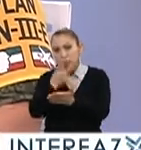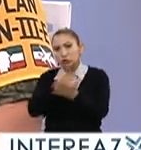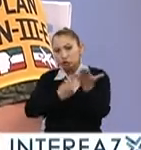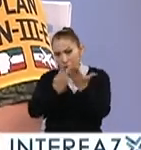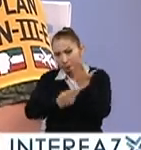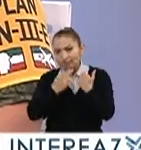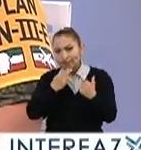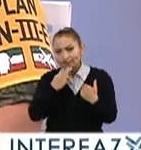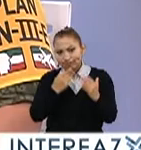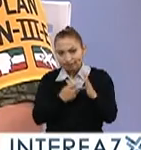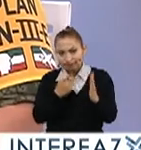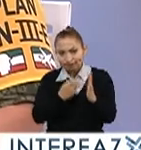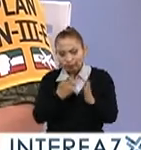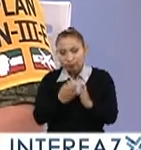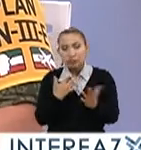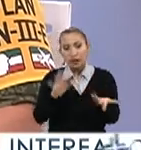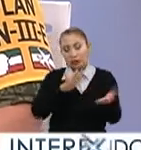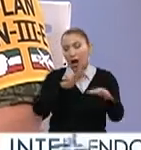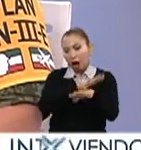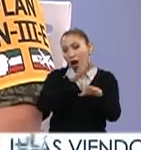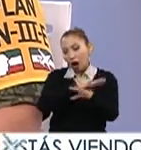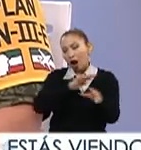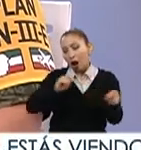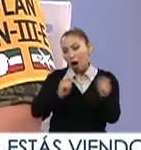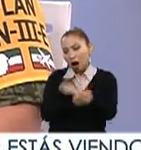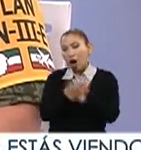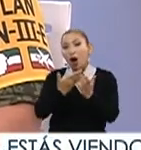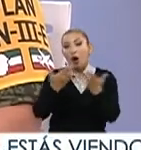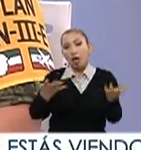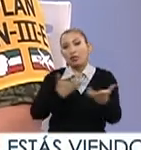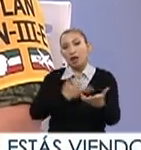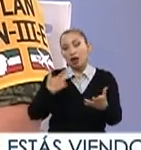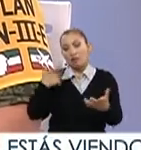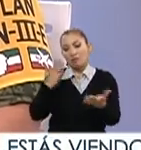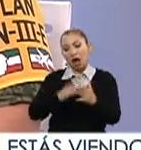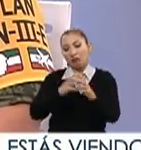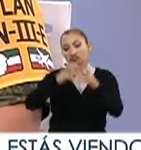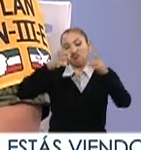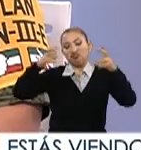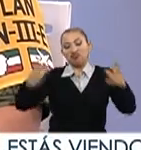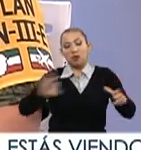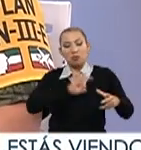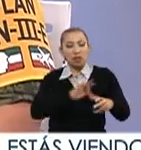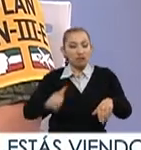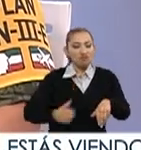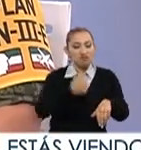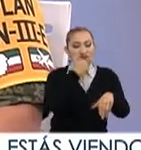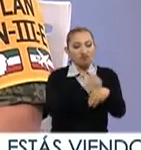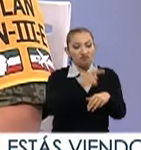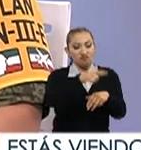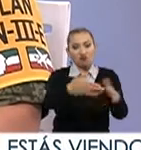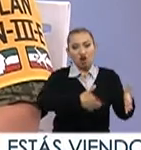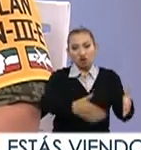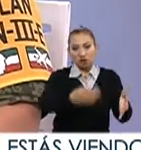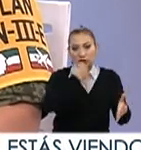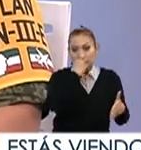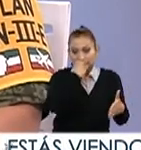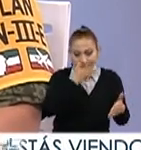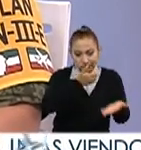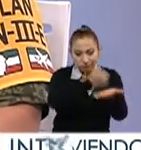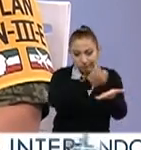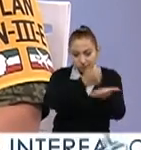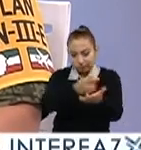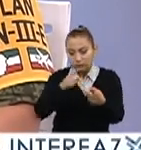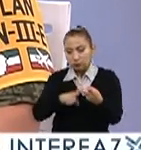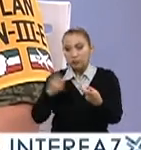plan y ha evolucionado mucho. Actualmente pues ya tienen las capacidades para poder establecer cocinas